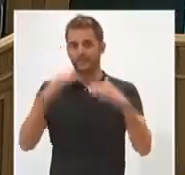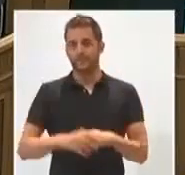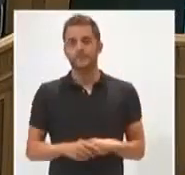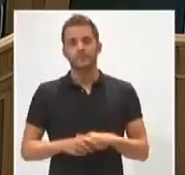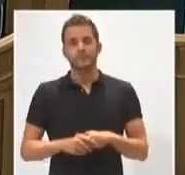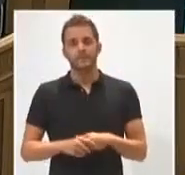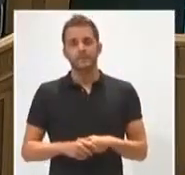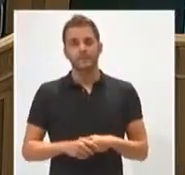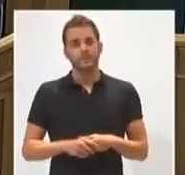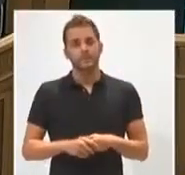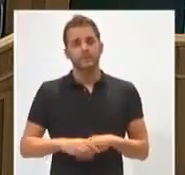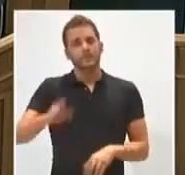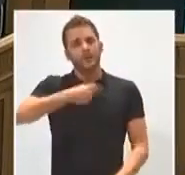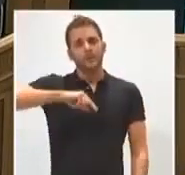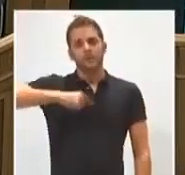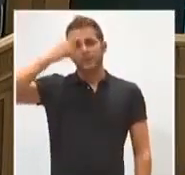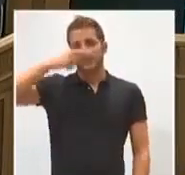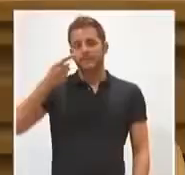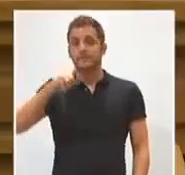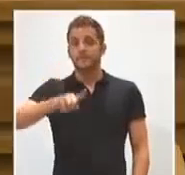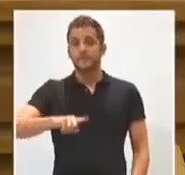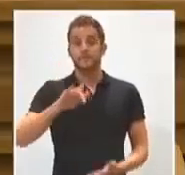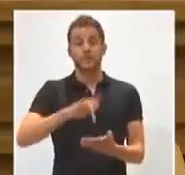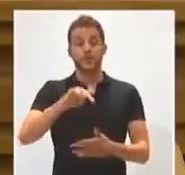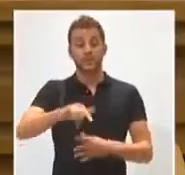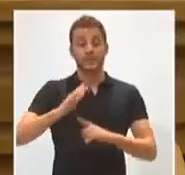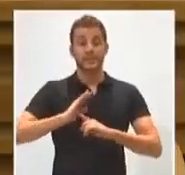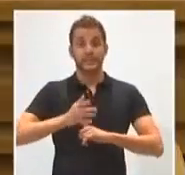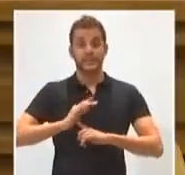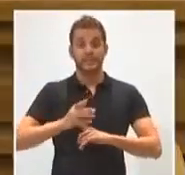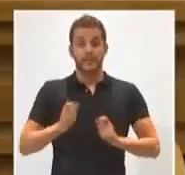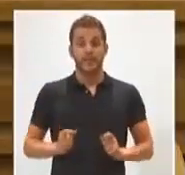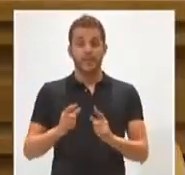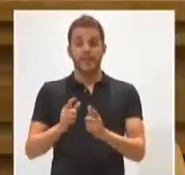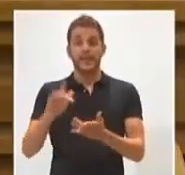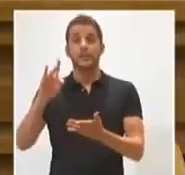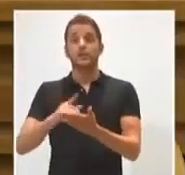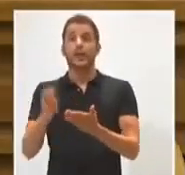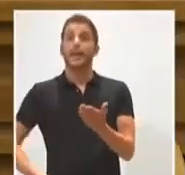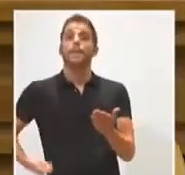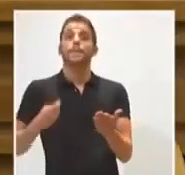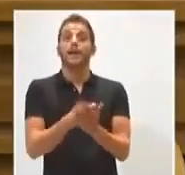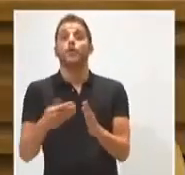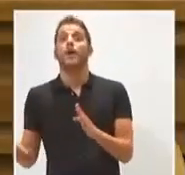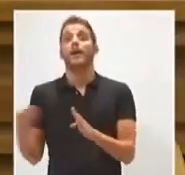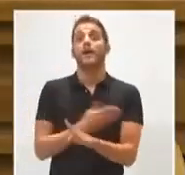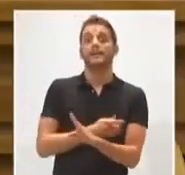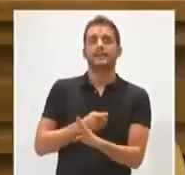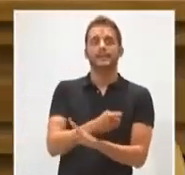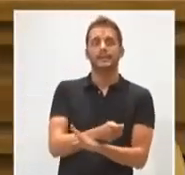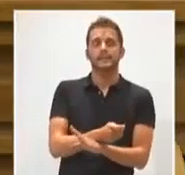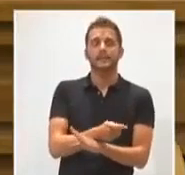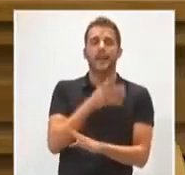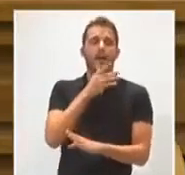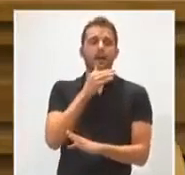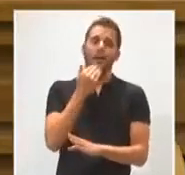e incluso como saben en esta región se empezó a hacer el anticipo de pagos algo que luego se ha generalizado y que ya parece como que no es una